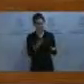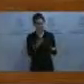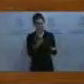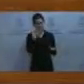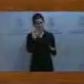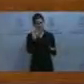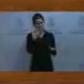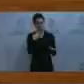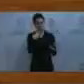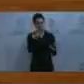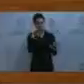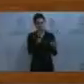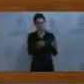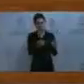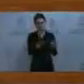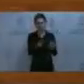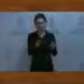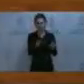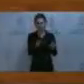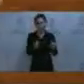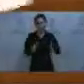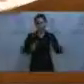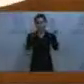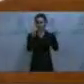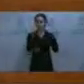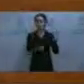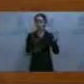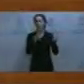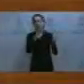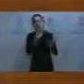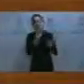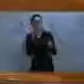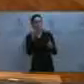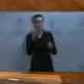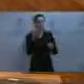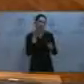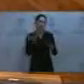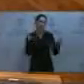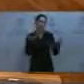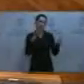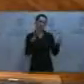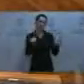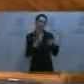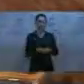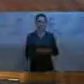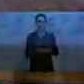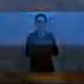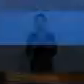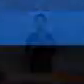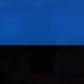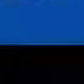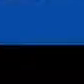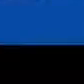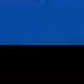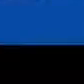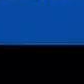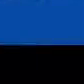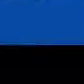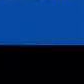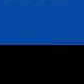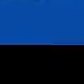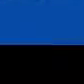Oiga, ¿de verdad se puede salvar Sogepsa o no? Y dejémonos de tonterías. Gracias. Gracias, señor Cuervas Mons.